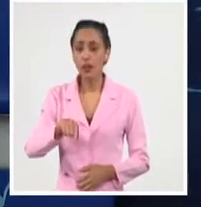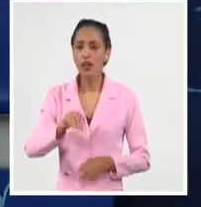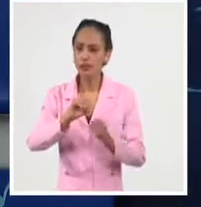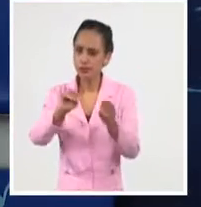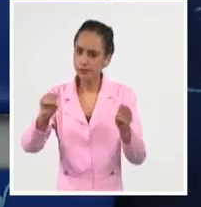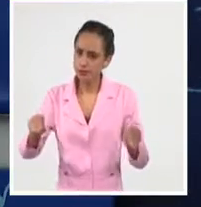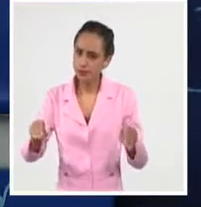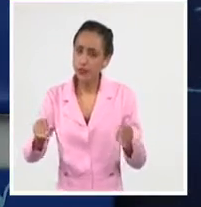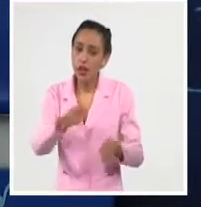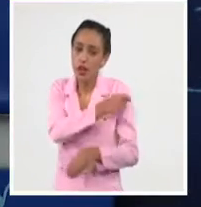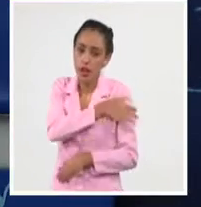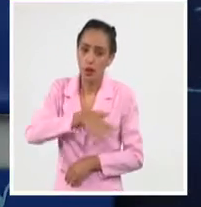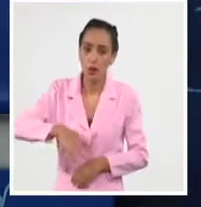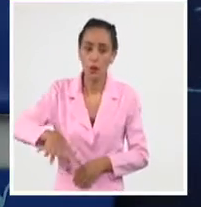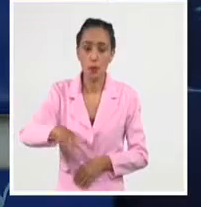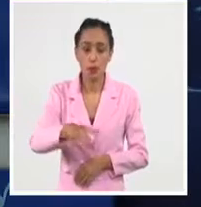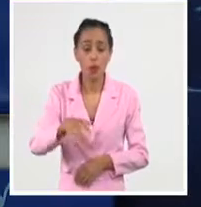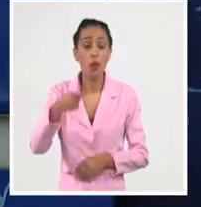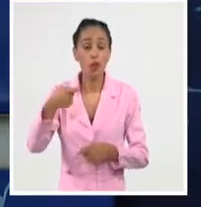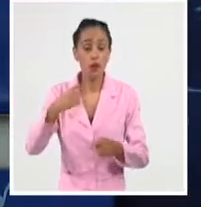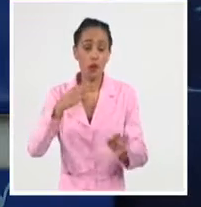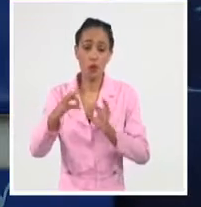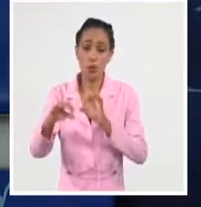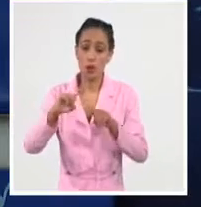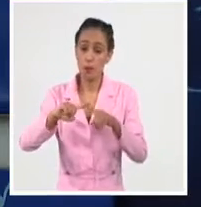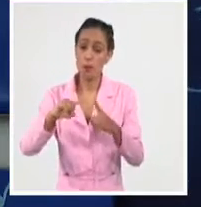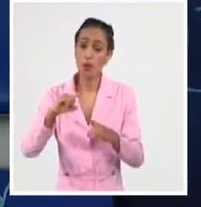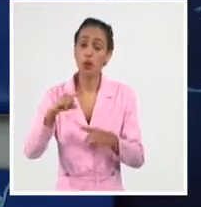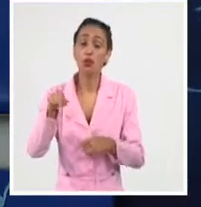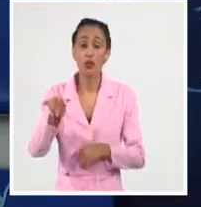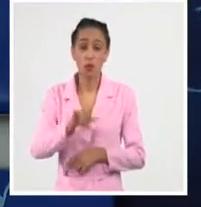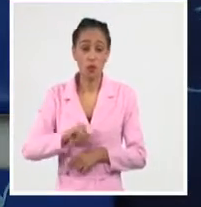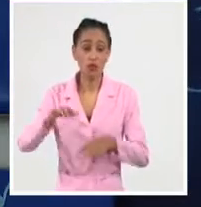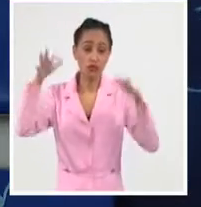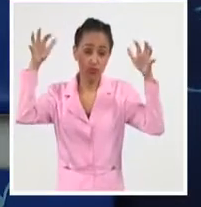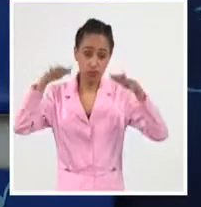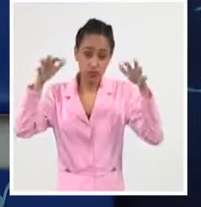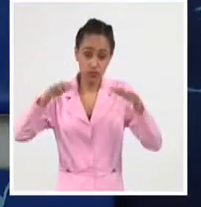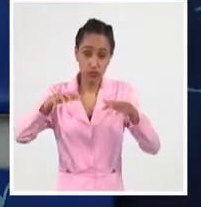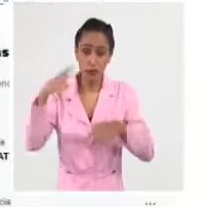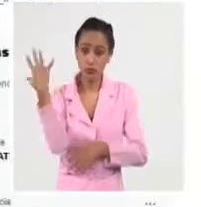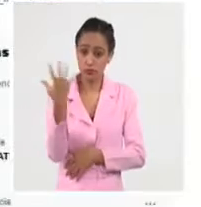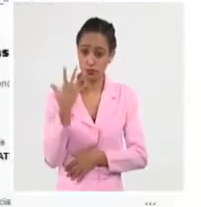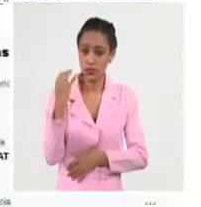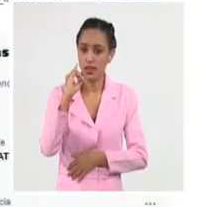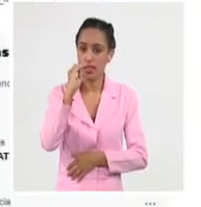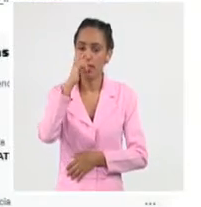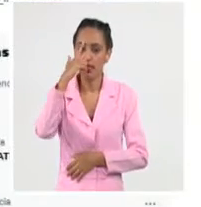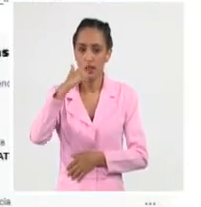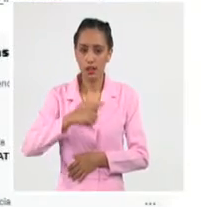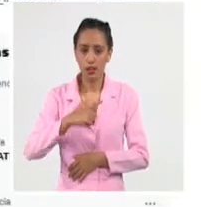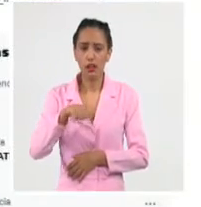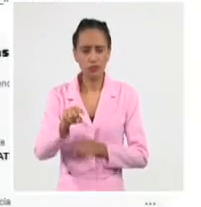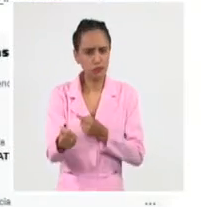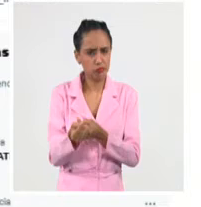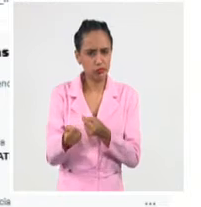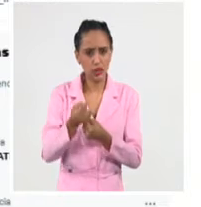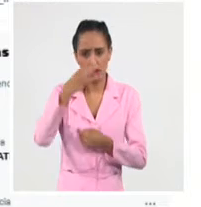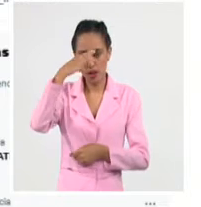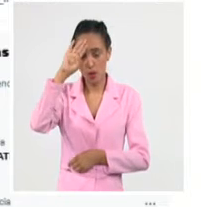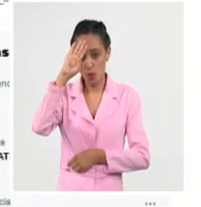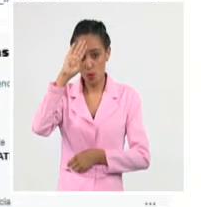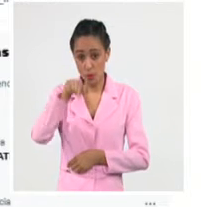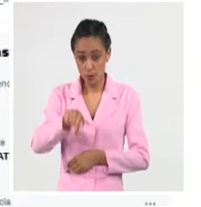de atención ante la proximidad del fenómeno meteorológico Ida. La tormenta tropical Ida se acerca a Cuba. Los territorios